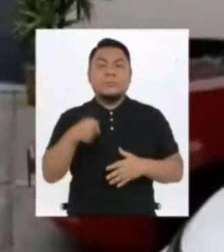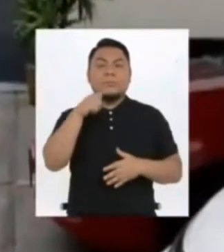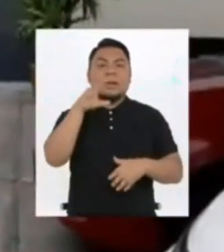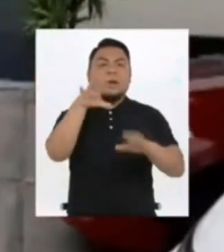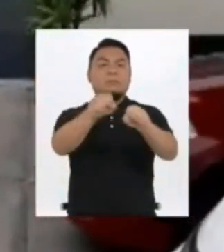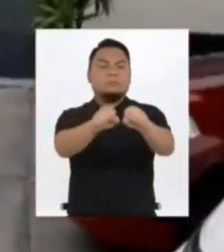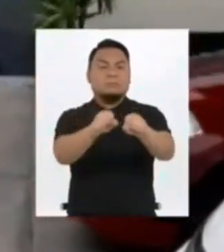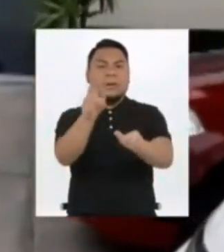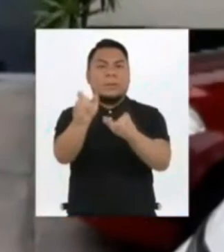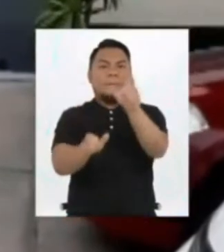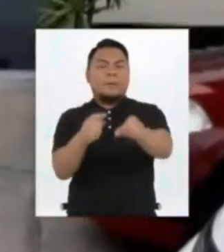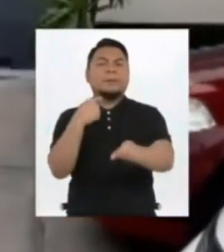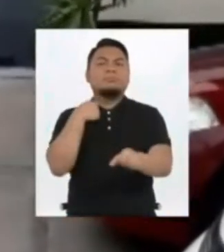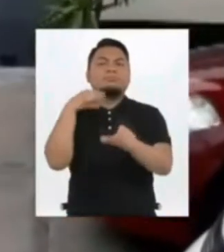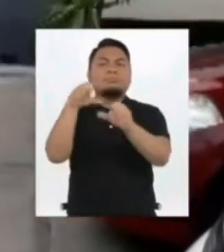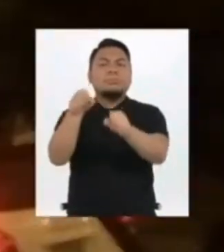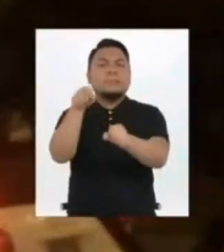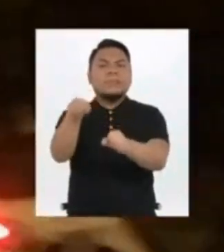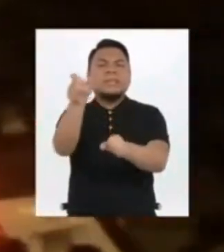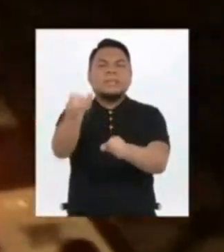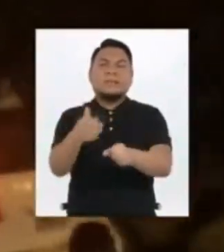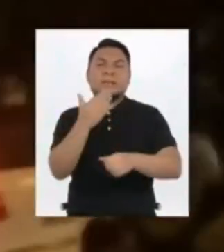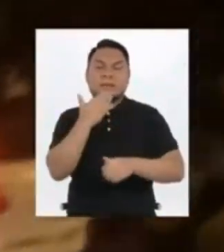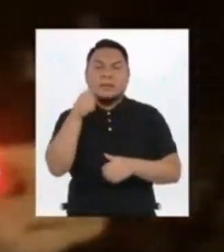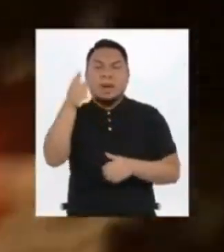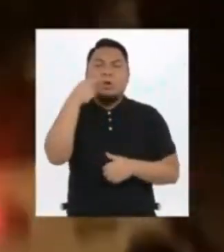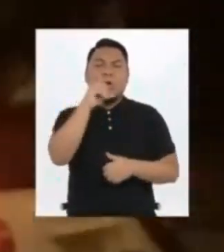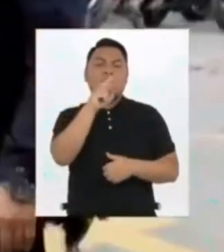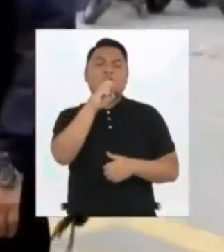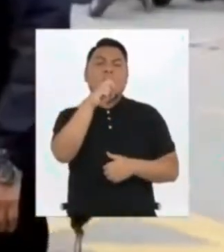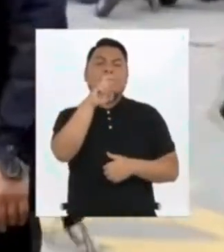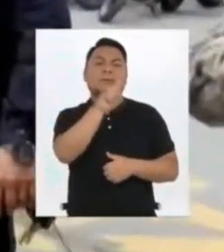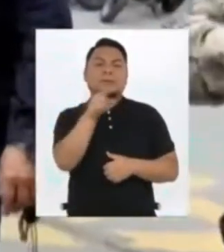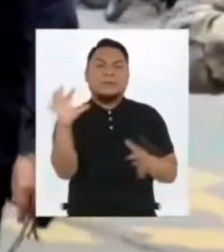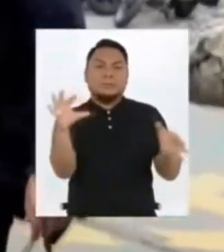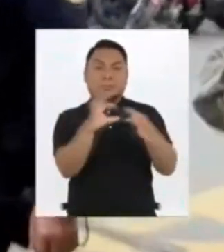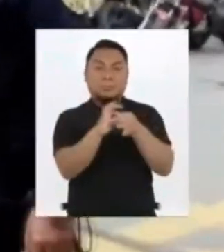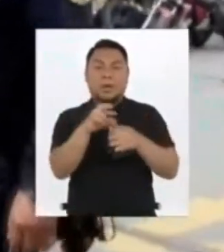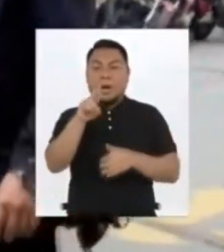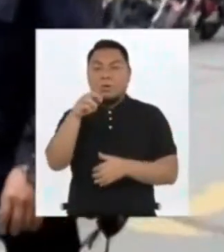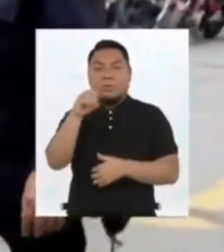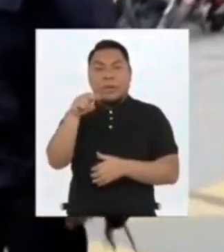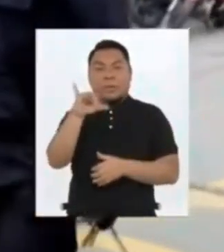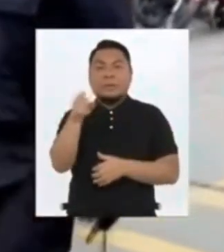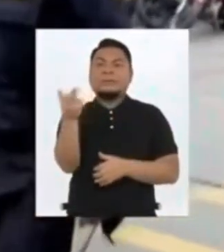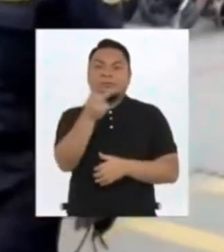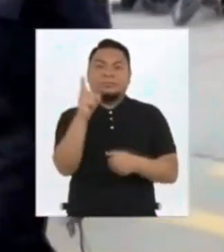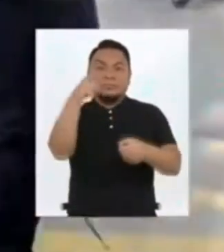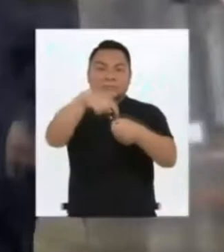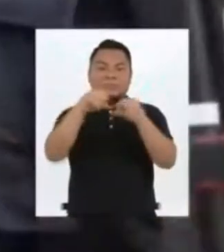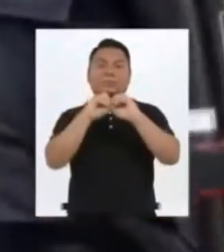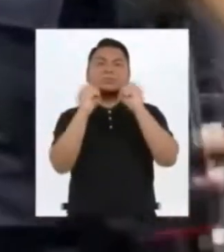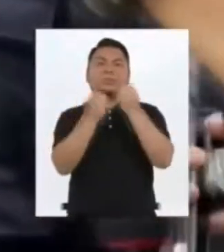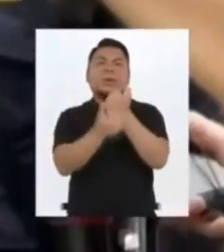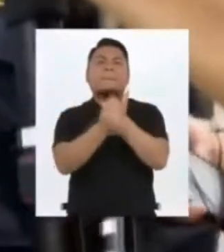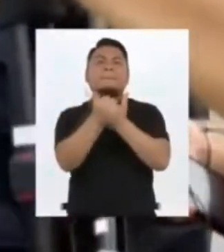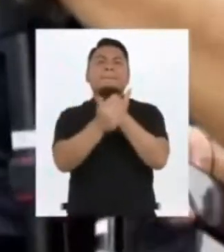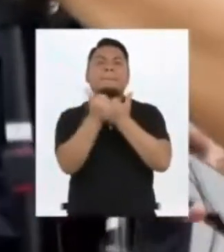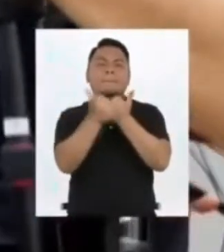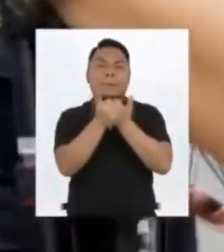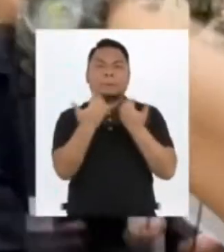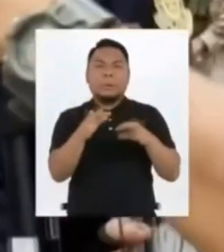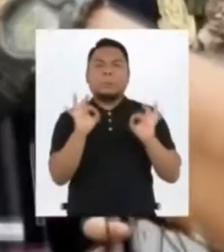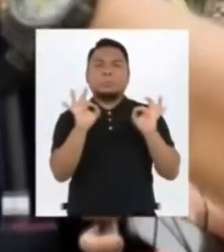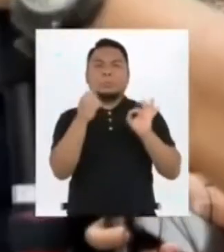Capturan a sicario vinculado al atentado contra Gerald Oropesa. Magnum Romaní sería integrante de la organización criminal